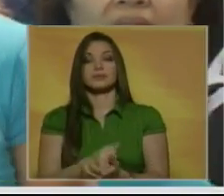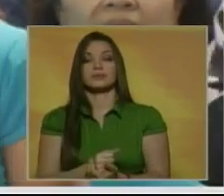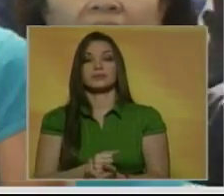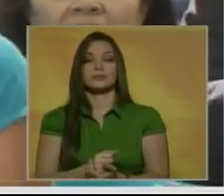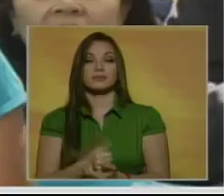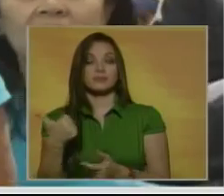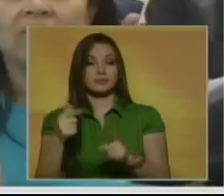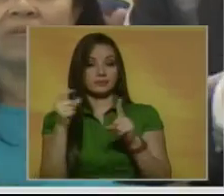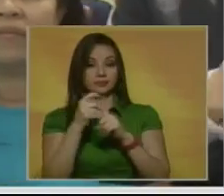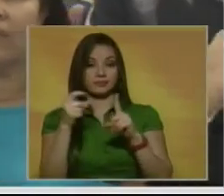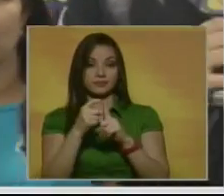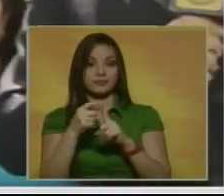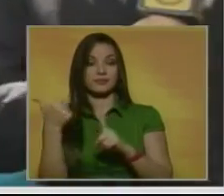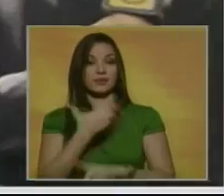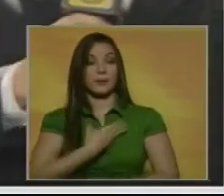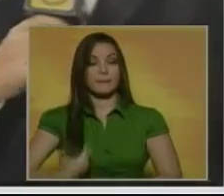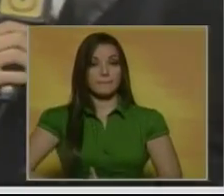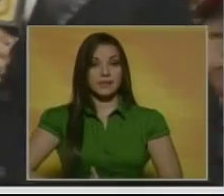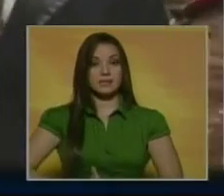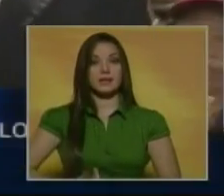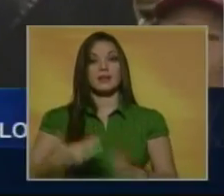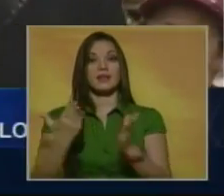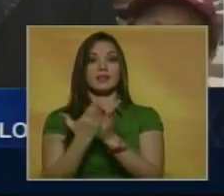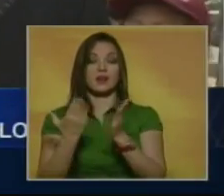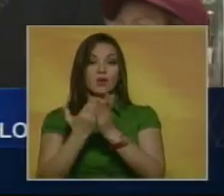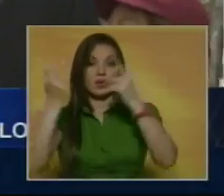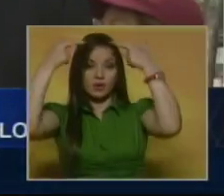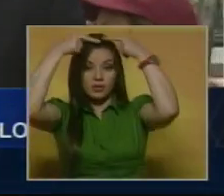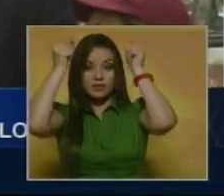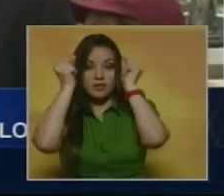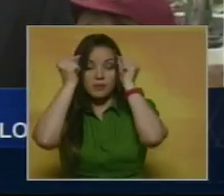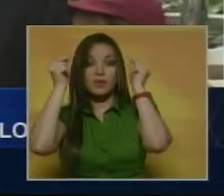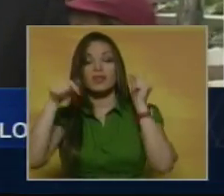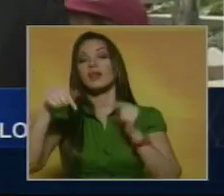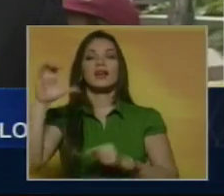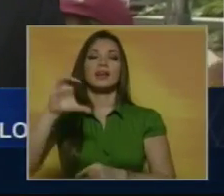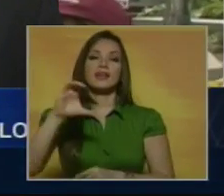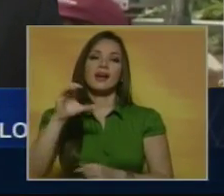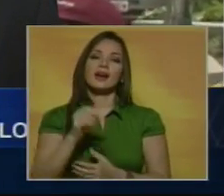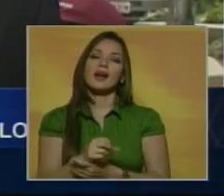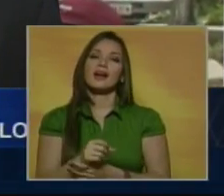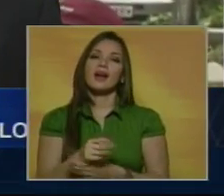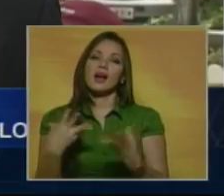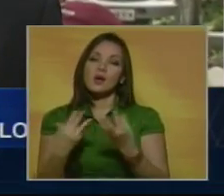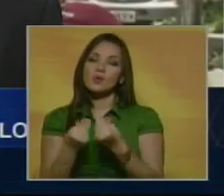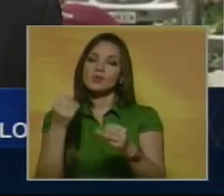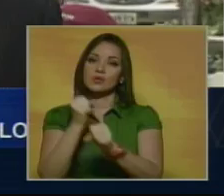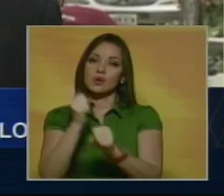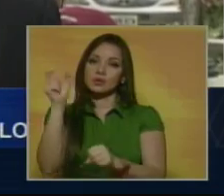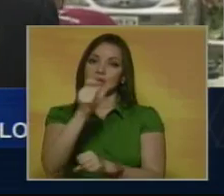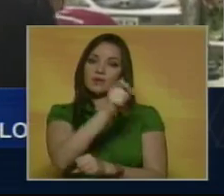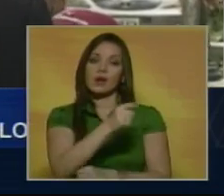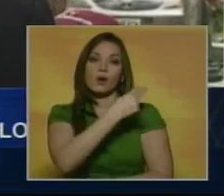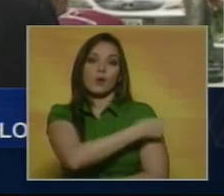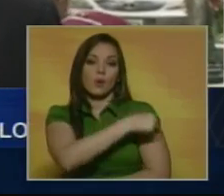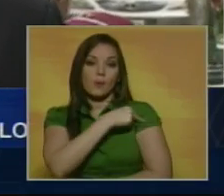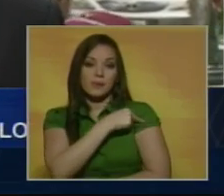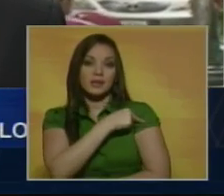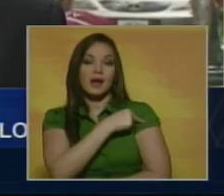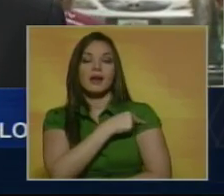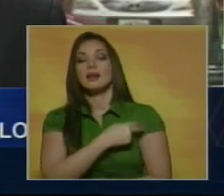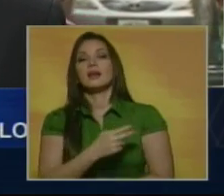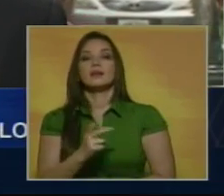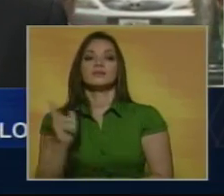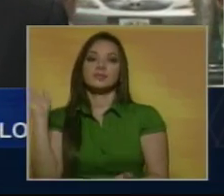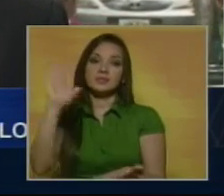Ana Rosario Contreras, presidenta del Colegio de Enfermeros de Caracas, quien junto a trabajadores del Hospital Pérez Carreño hicieron acto